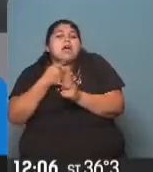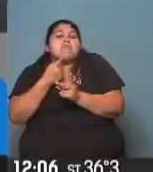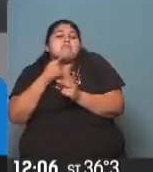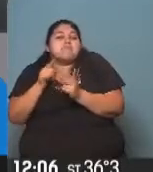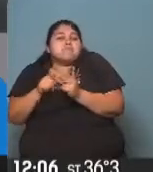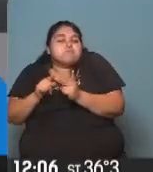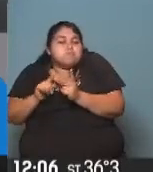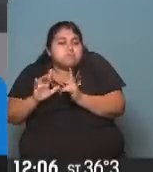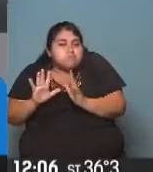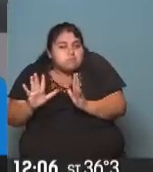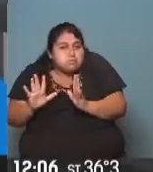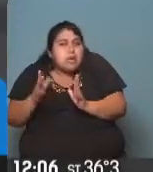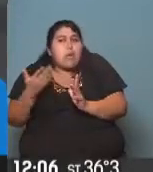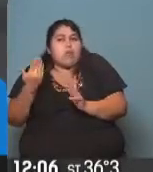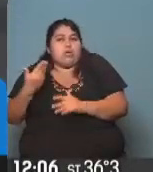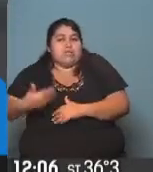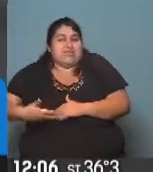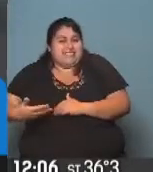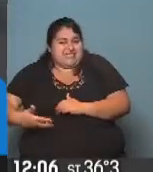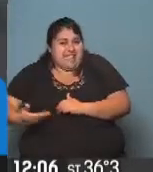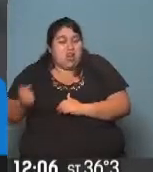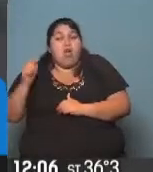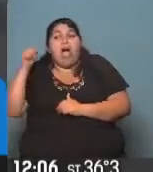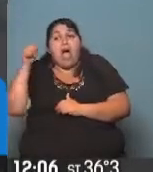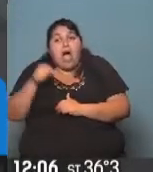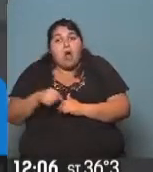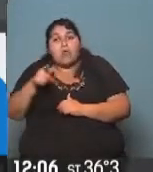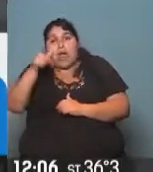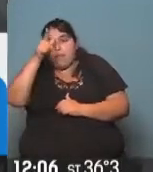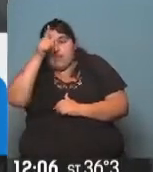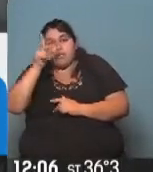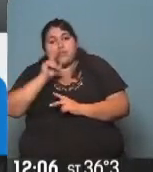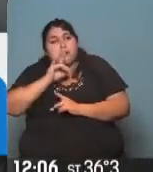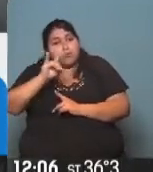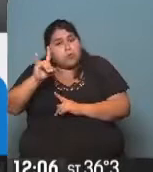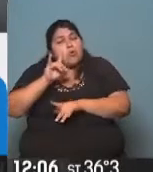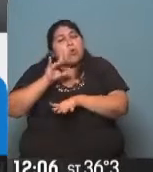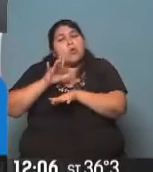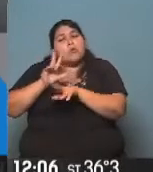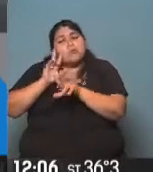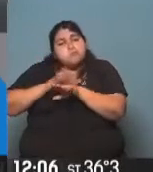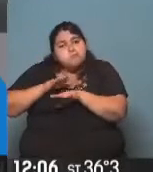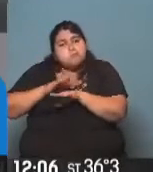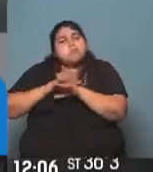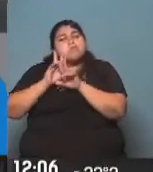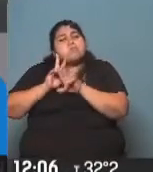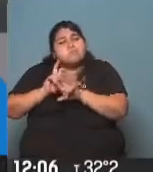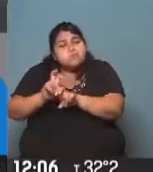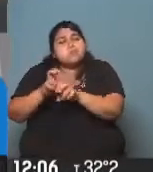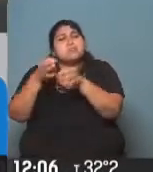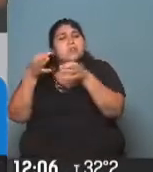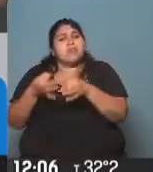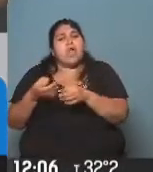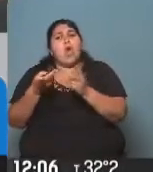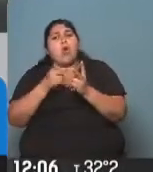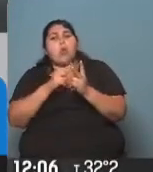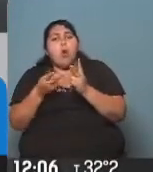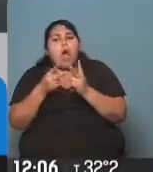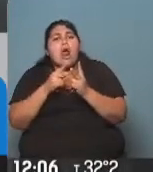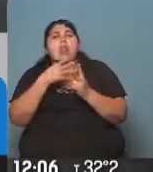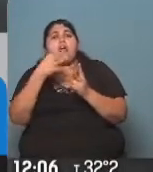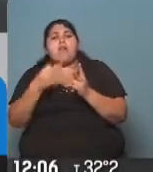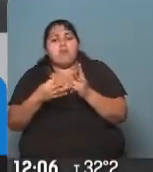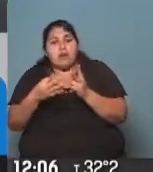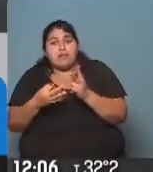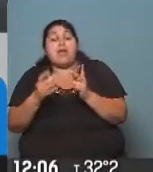actuado por celos ser a la policía ahora la encargada de investigar cuál de las dos hipótesis es la lo